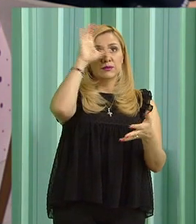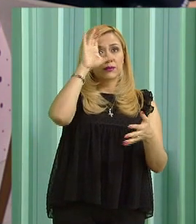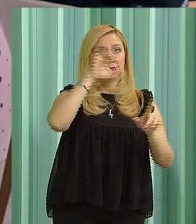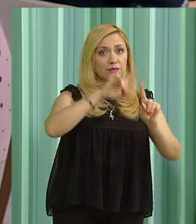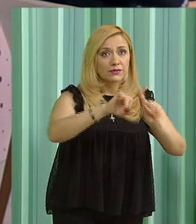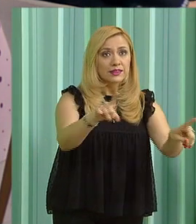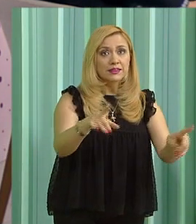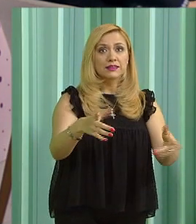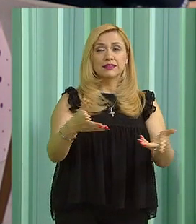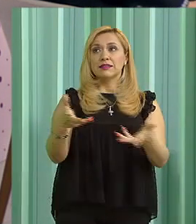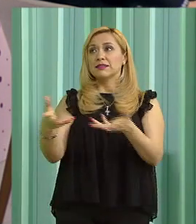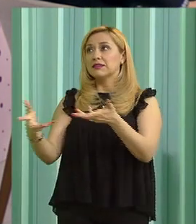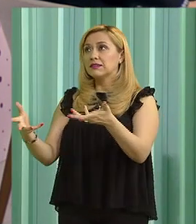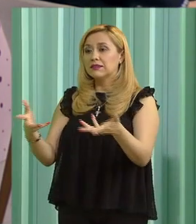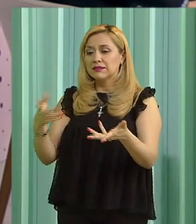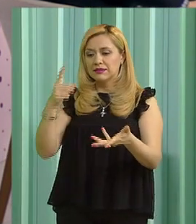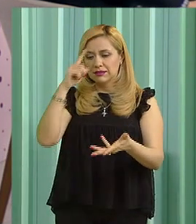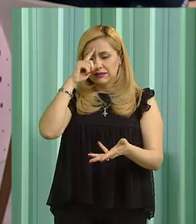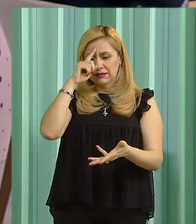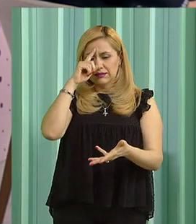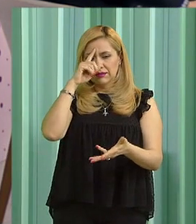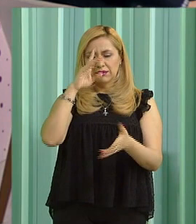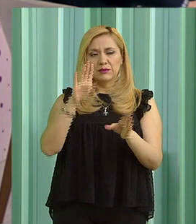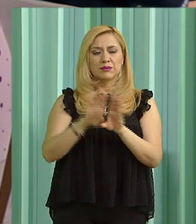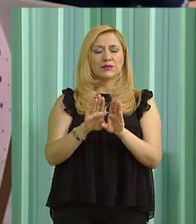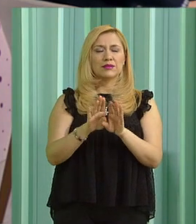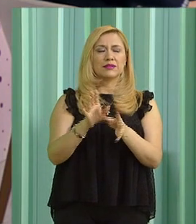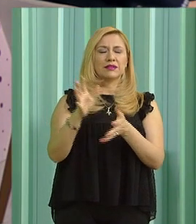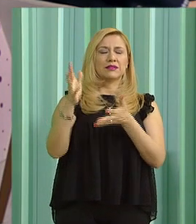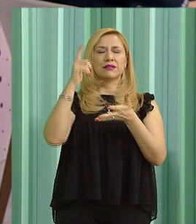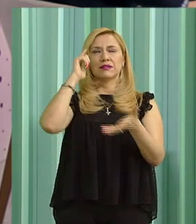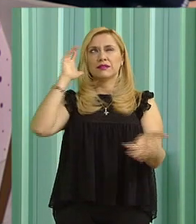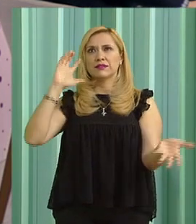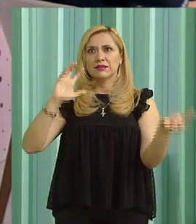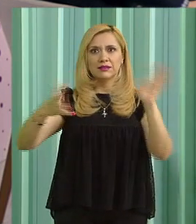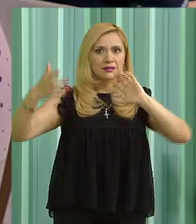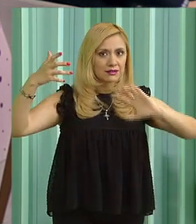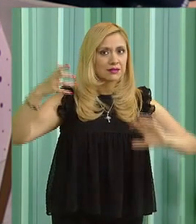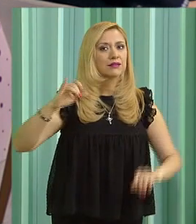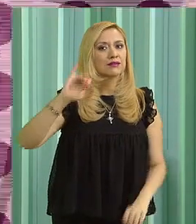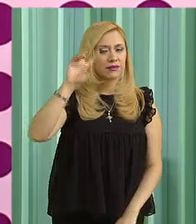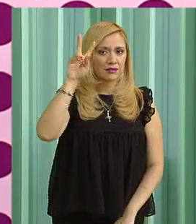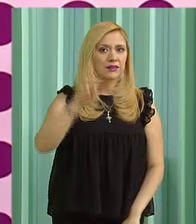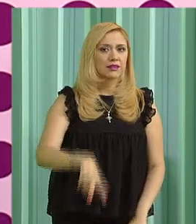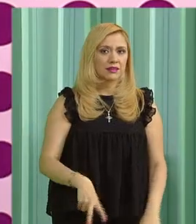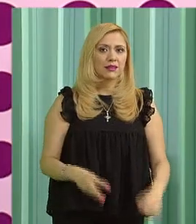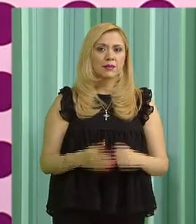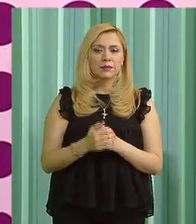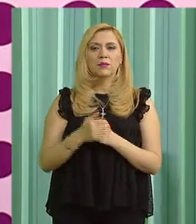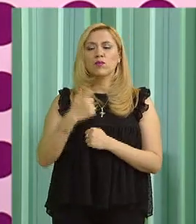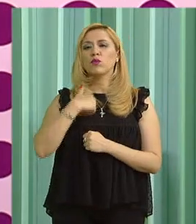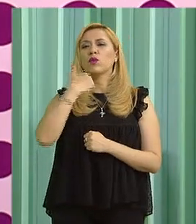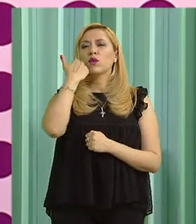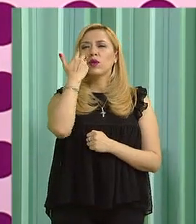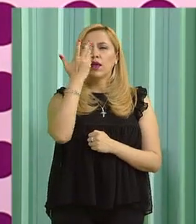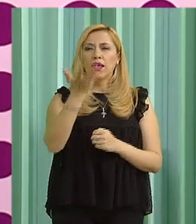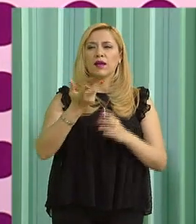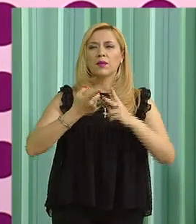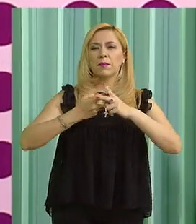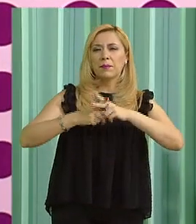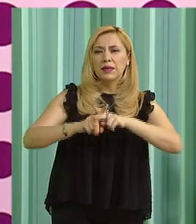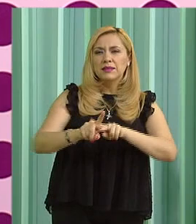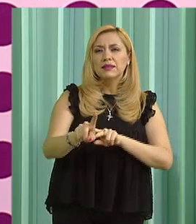también marcan sus vidas y les afectan de alguna manera psicológica y emocionalmente. Me gustaría iniciar tal